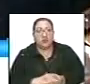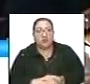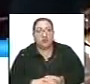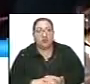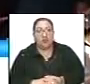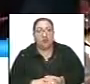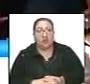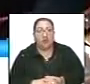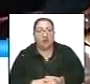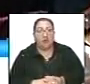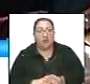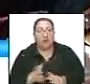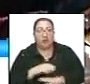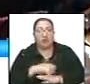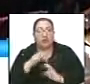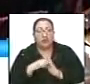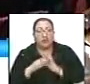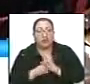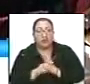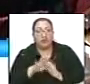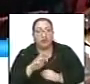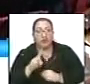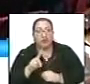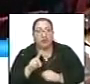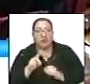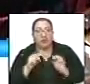el proyecto de ley